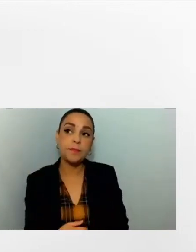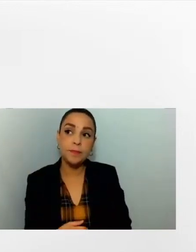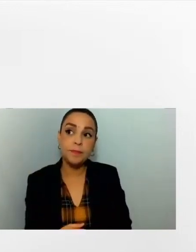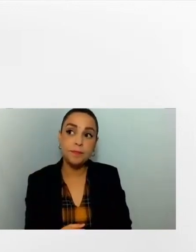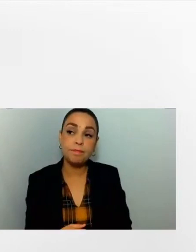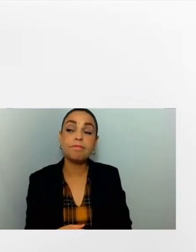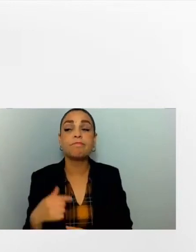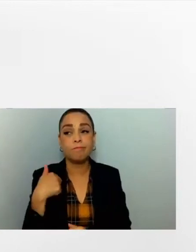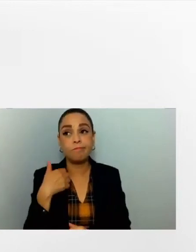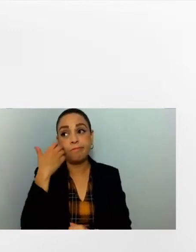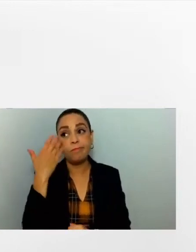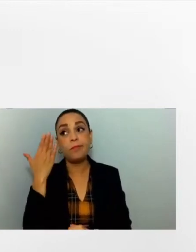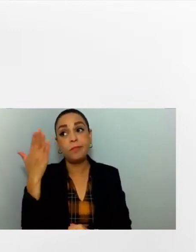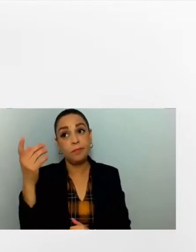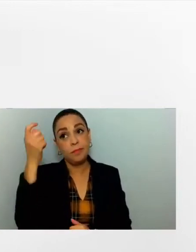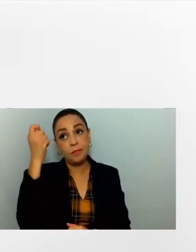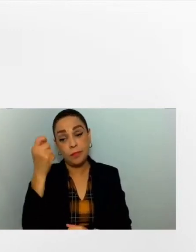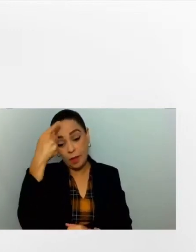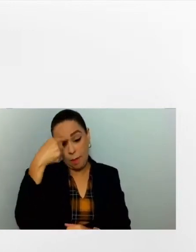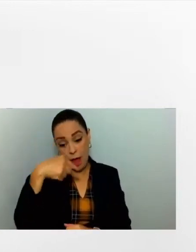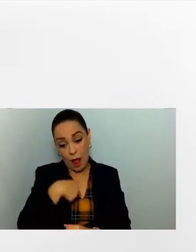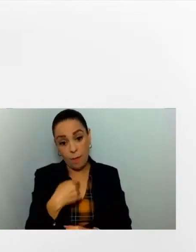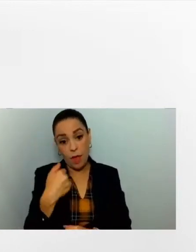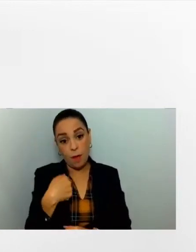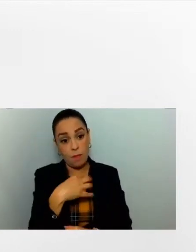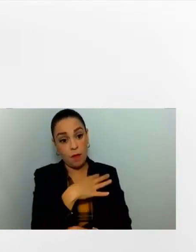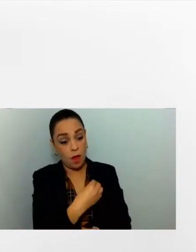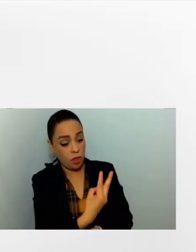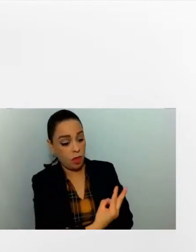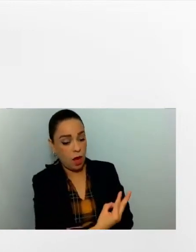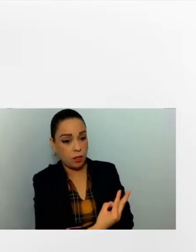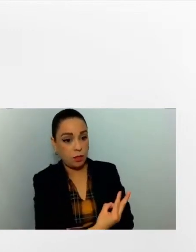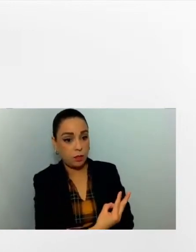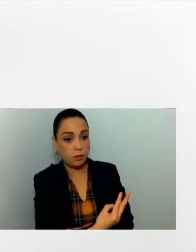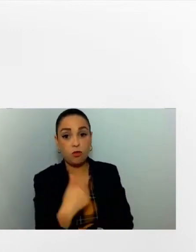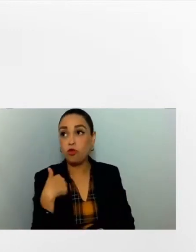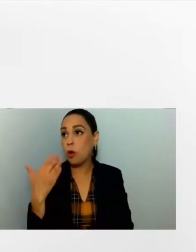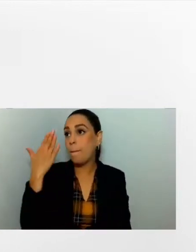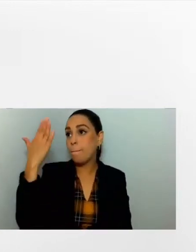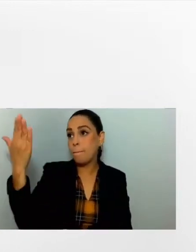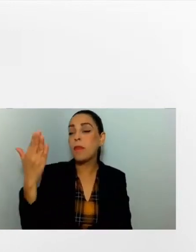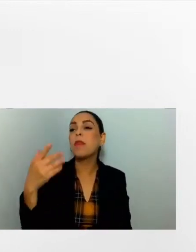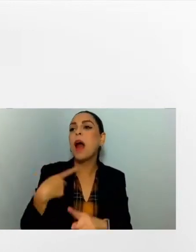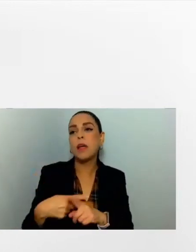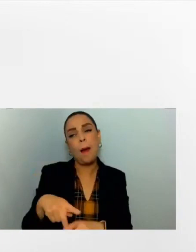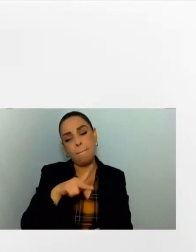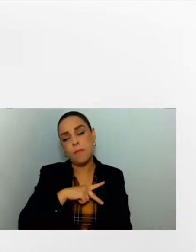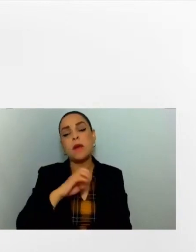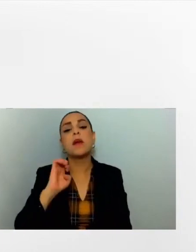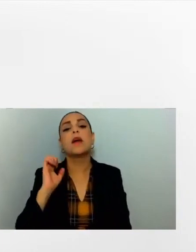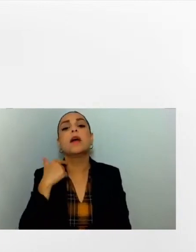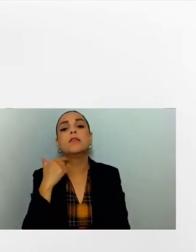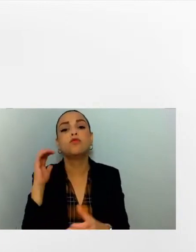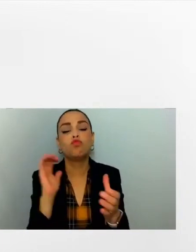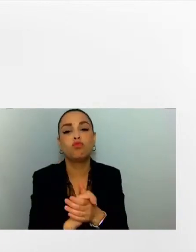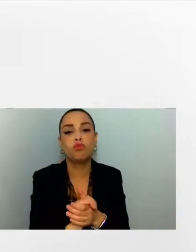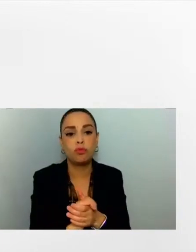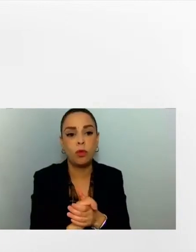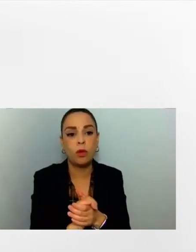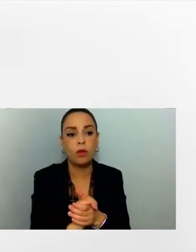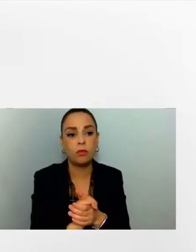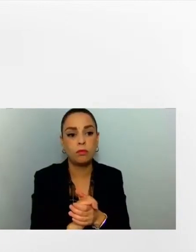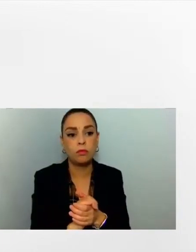vengo a pedir alimentos para mí y mis 3 hijos, se los estoy solicitando a mi ex esposo, somos entonces